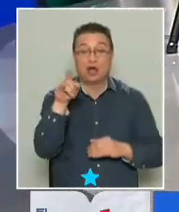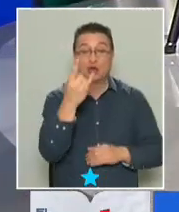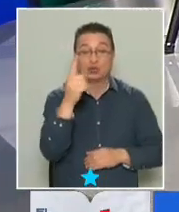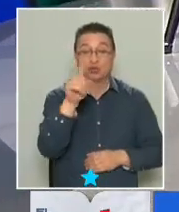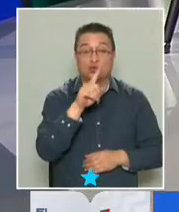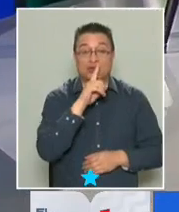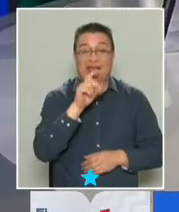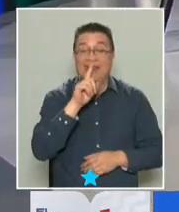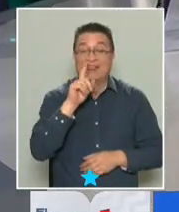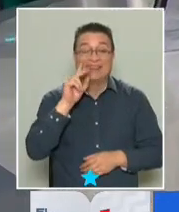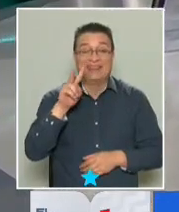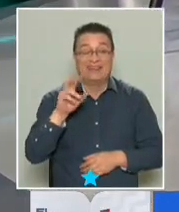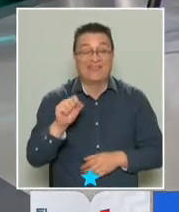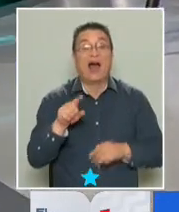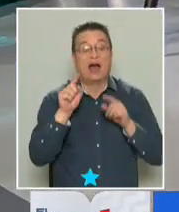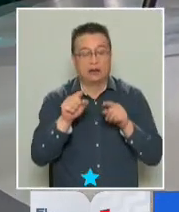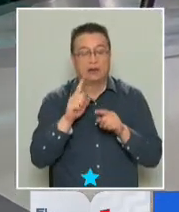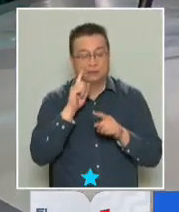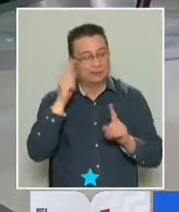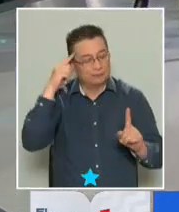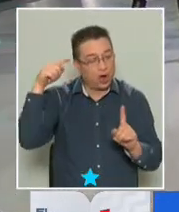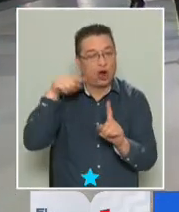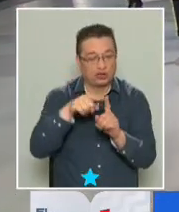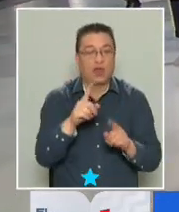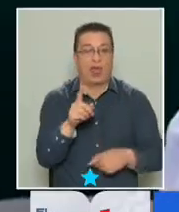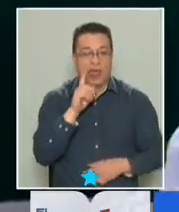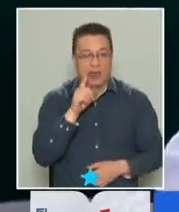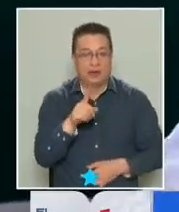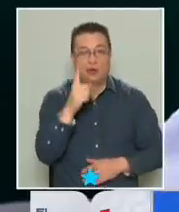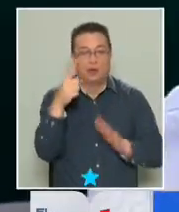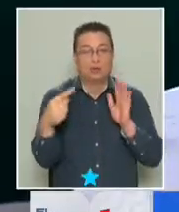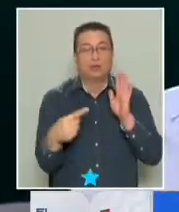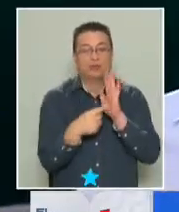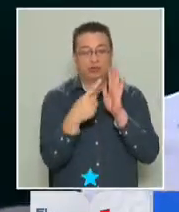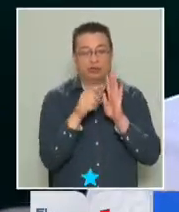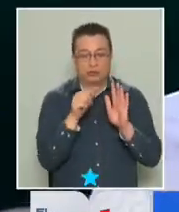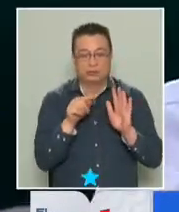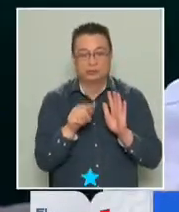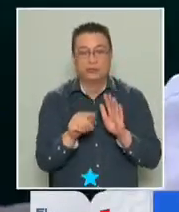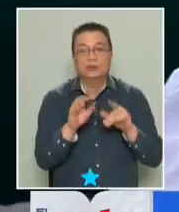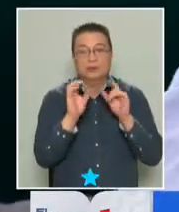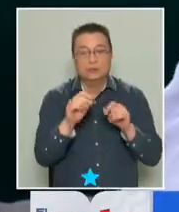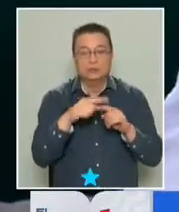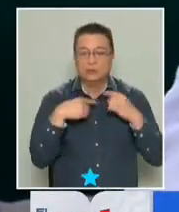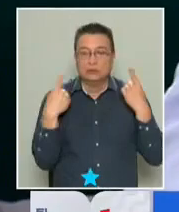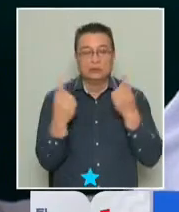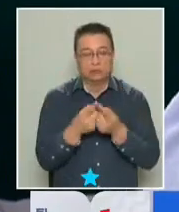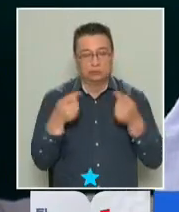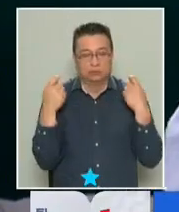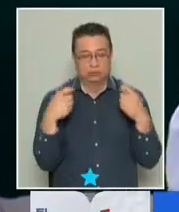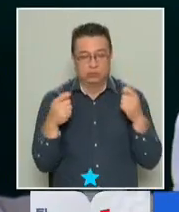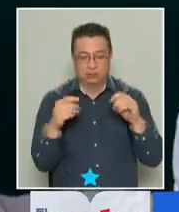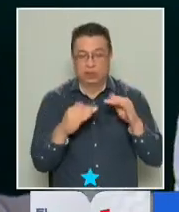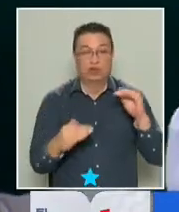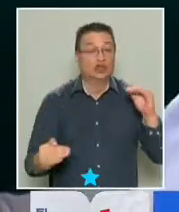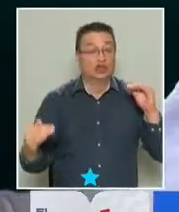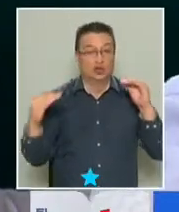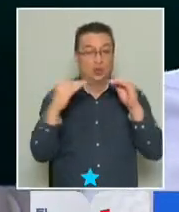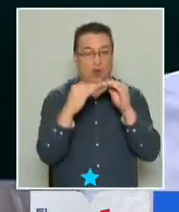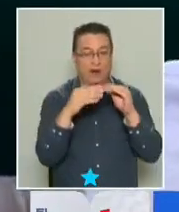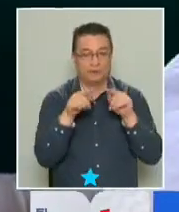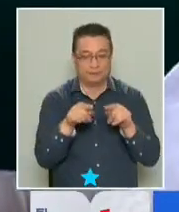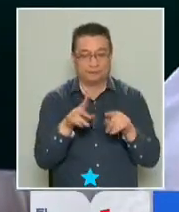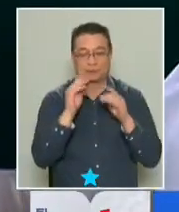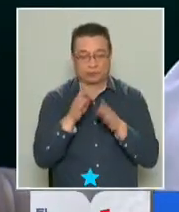que busca también una finalidad un punto de llegada por decirlo de alguna verdad que todos tratemos de ser iguales en ese punto de llegada